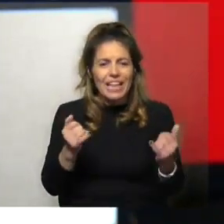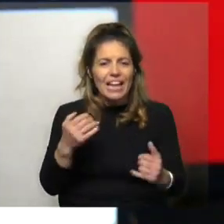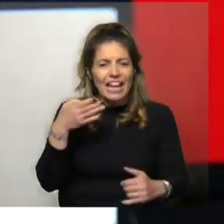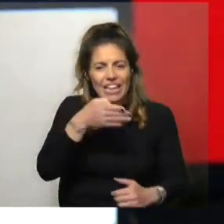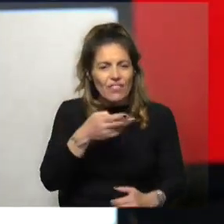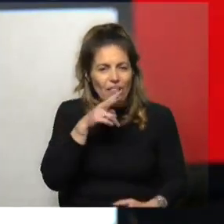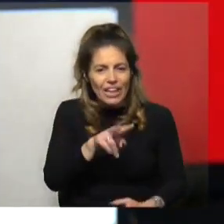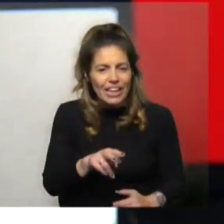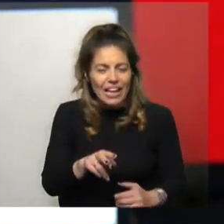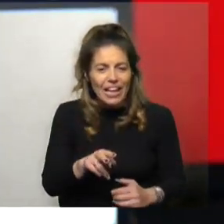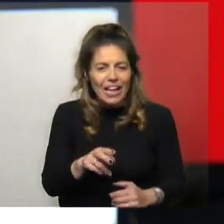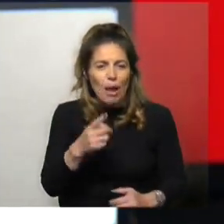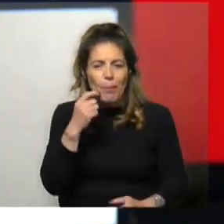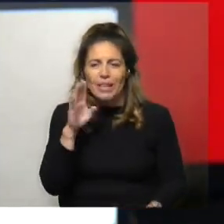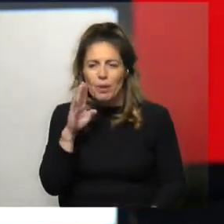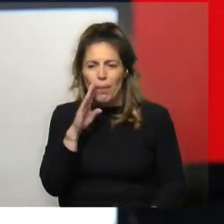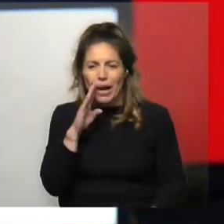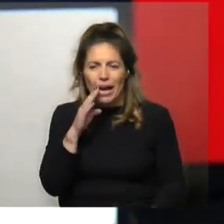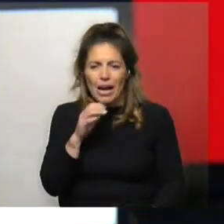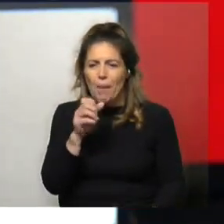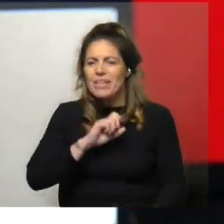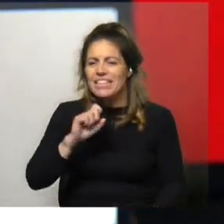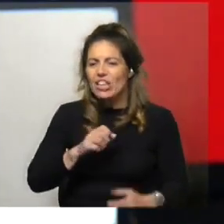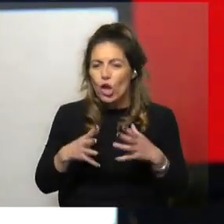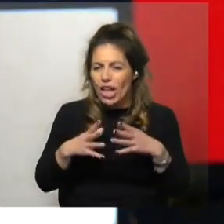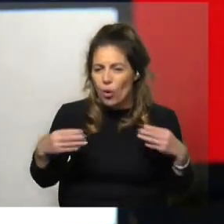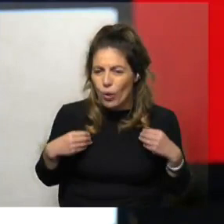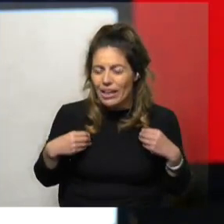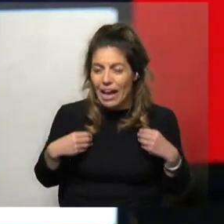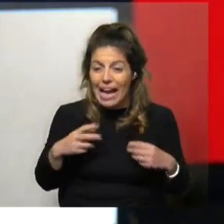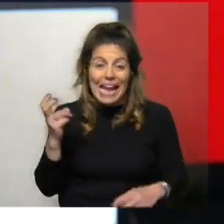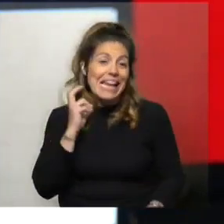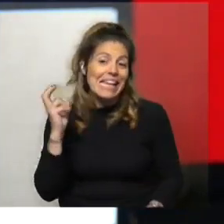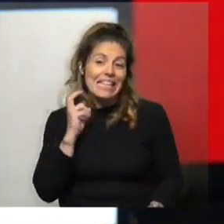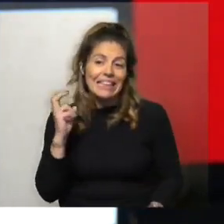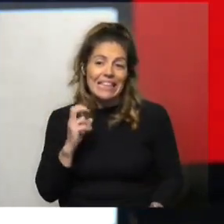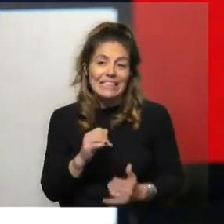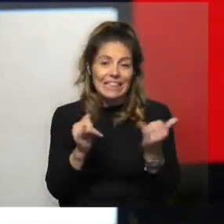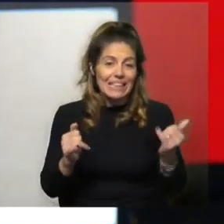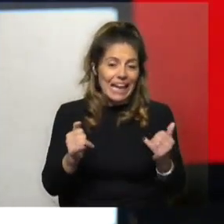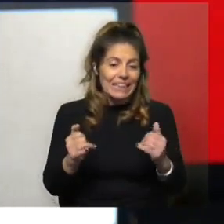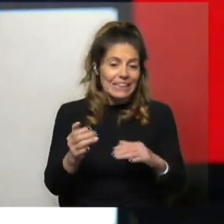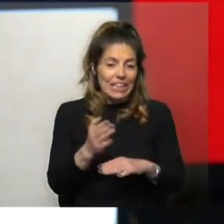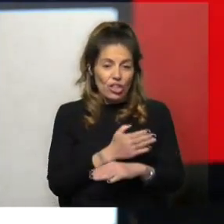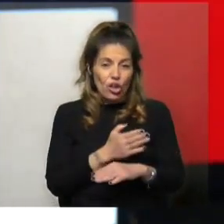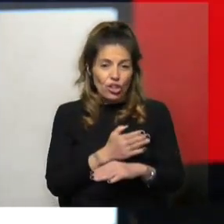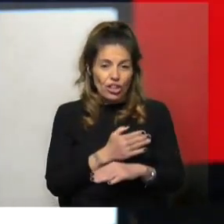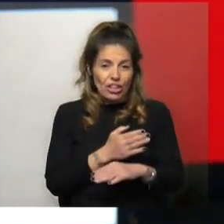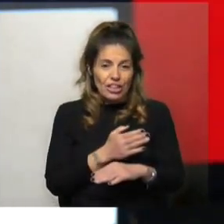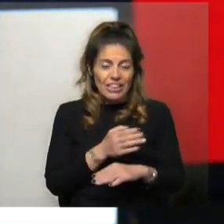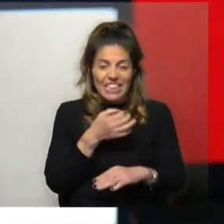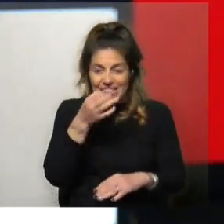padres en la escuela el estrés que te genera desde el día tener que decirle a tu maestra que al otro día no